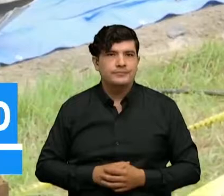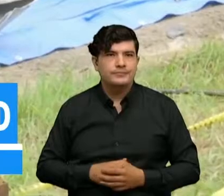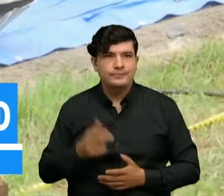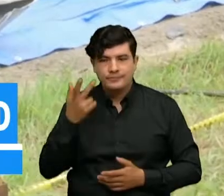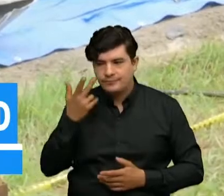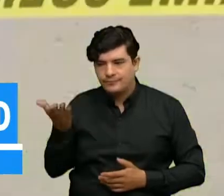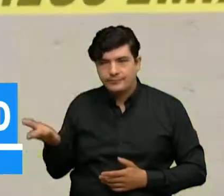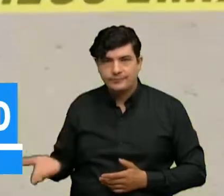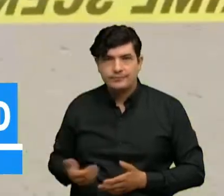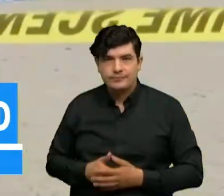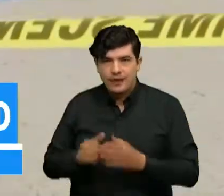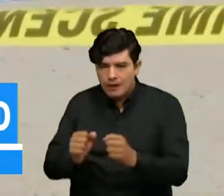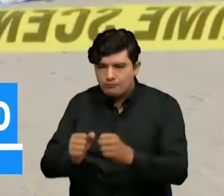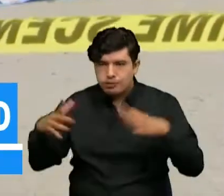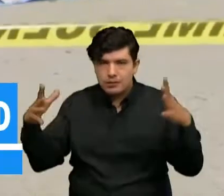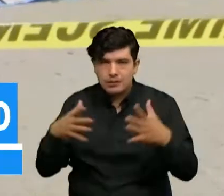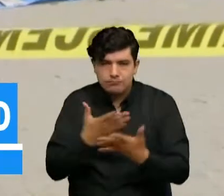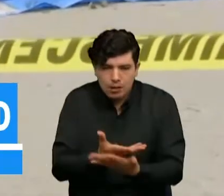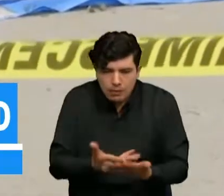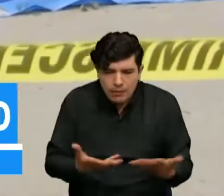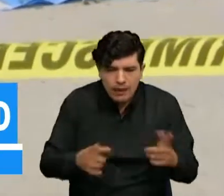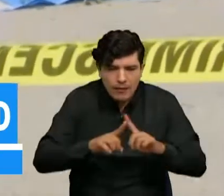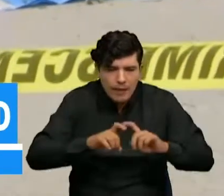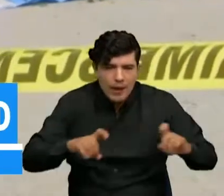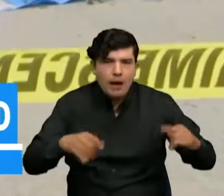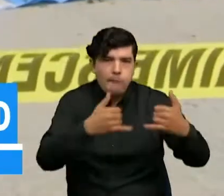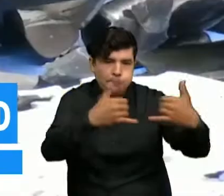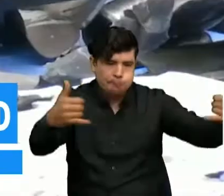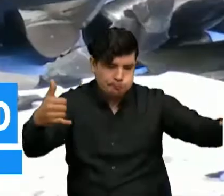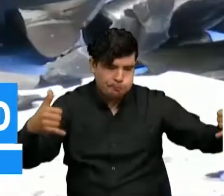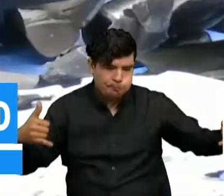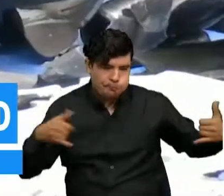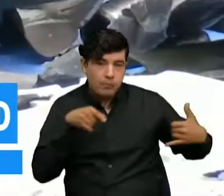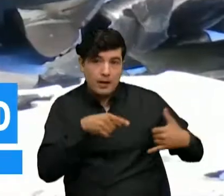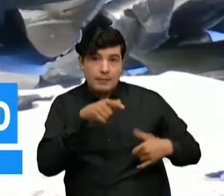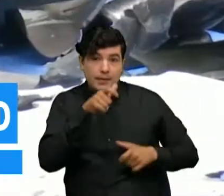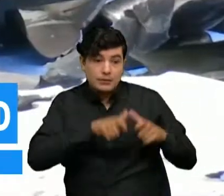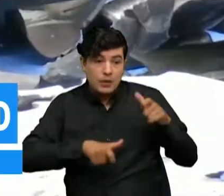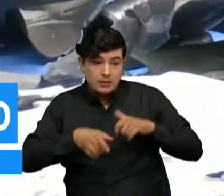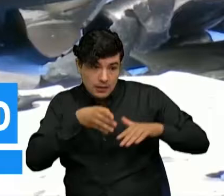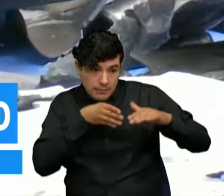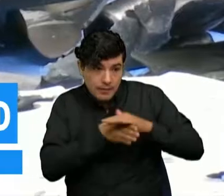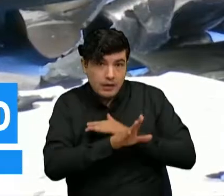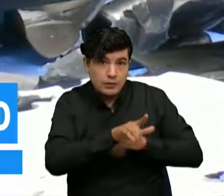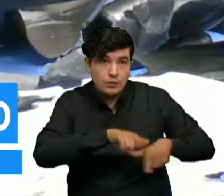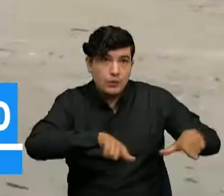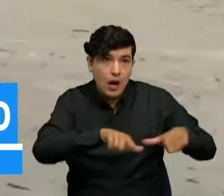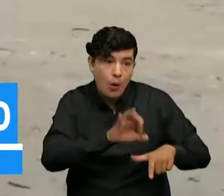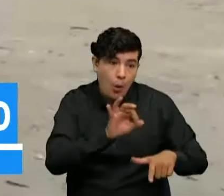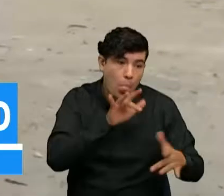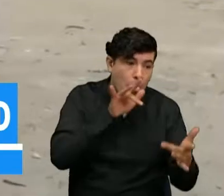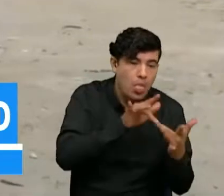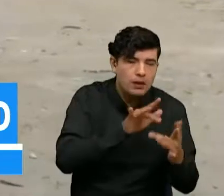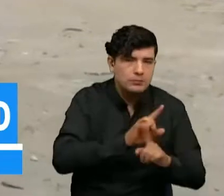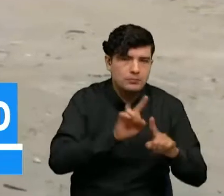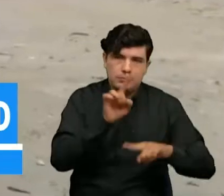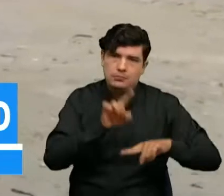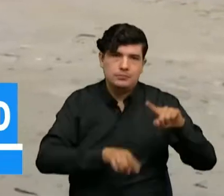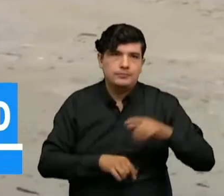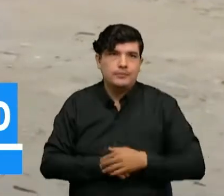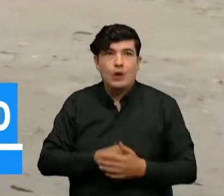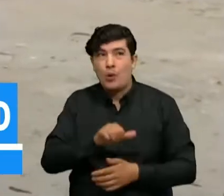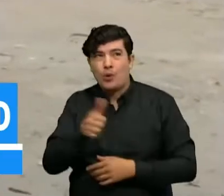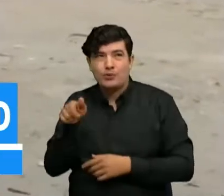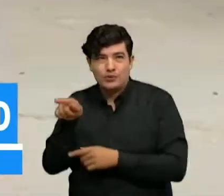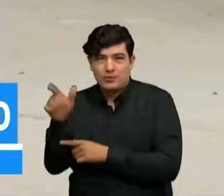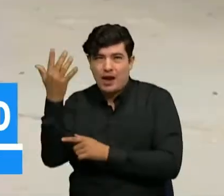blanca y azul acordonada entre cintas de precaución indican que no se puede tener acceso directamente al sitio. Metros más adelante, los